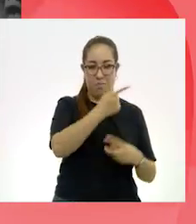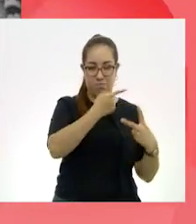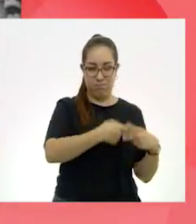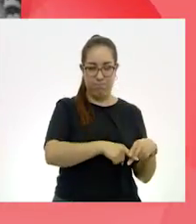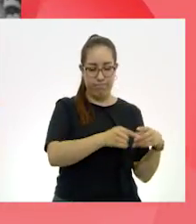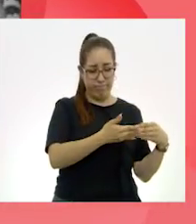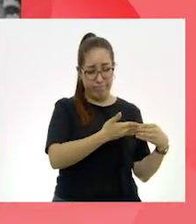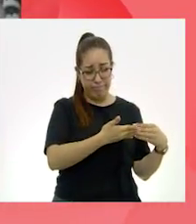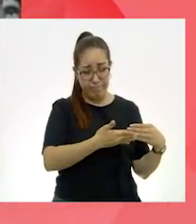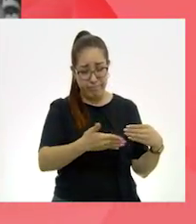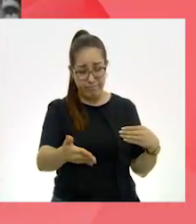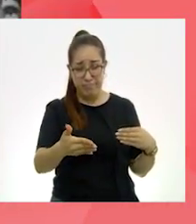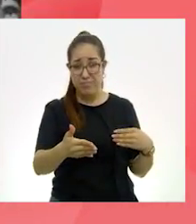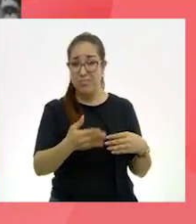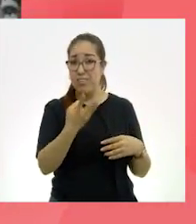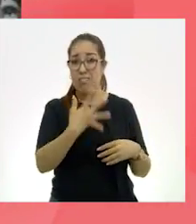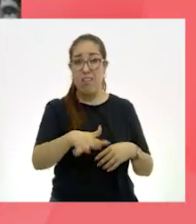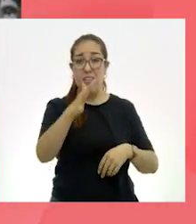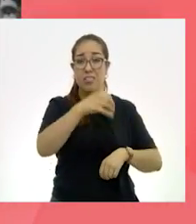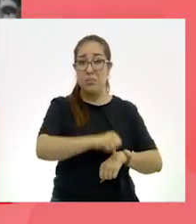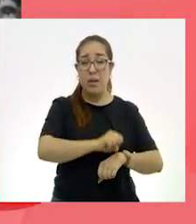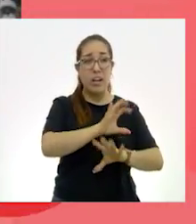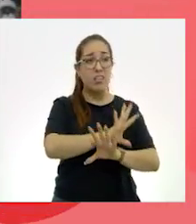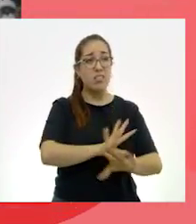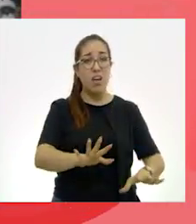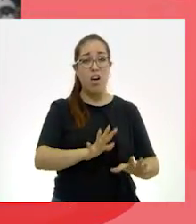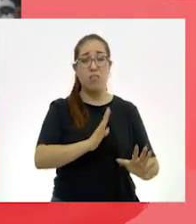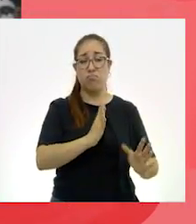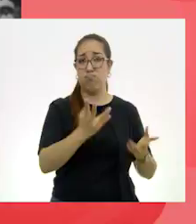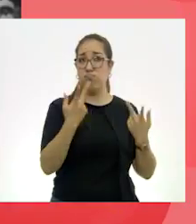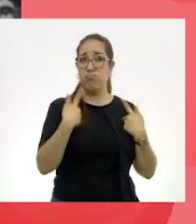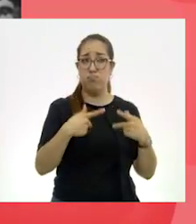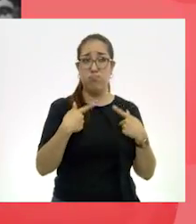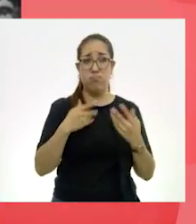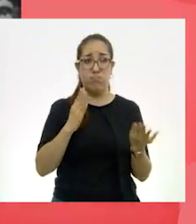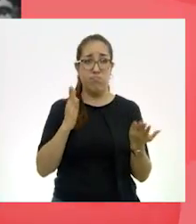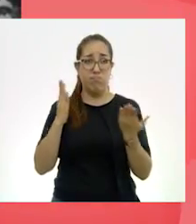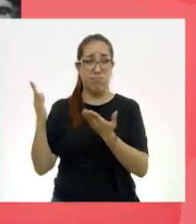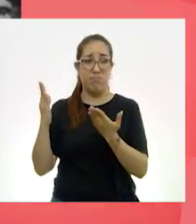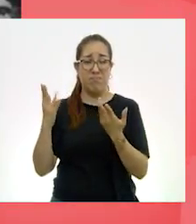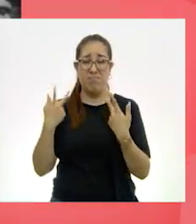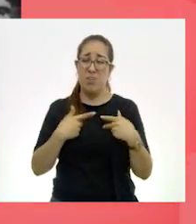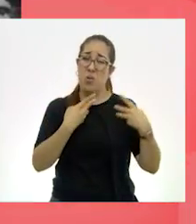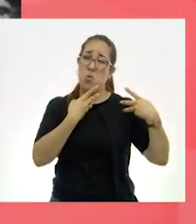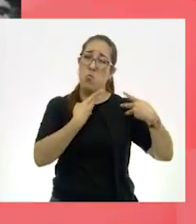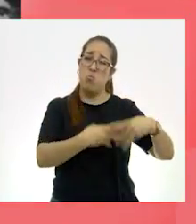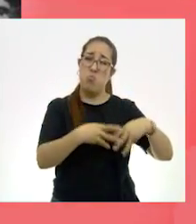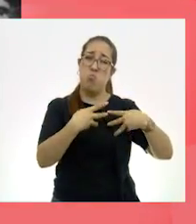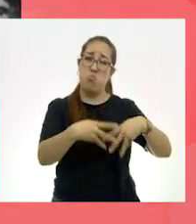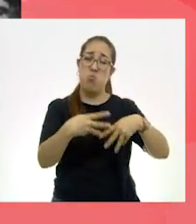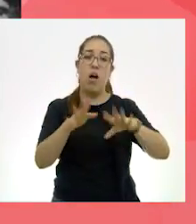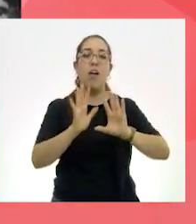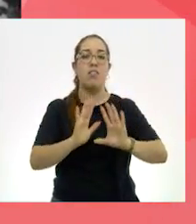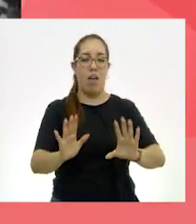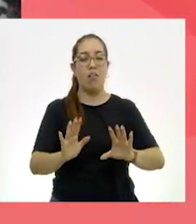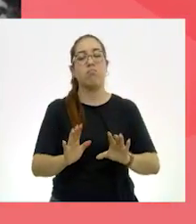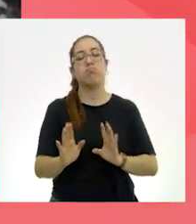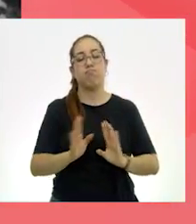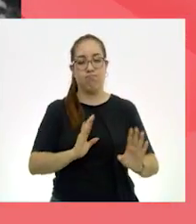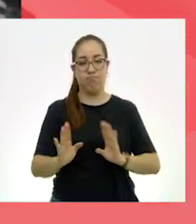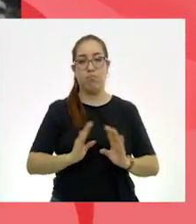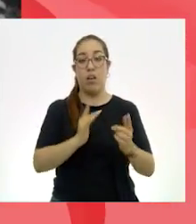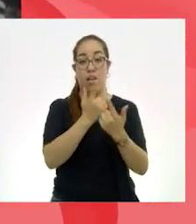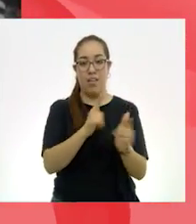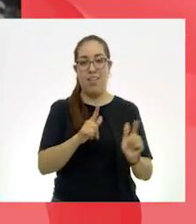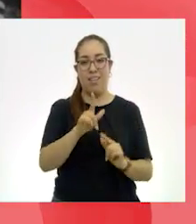ya se había formado el Ejército Libertador, es decir, la bola ya se había transformado en Ejército Libertador. Ese Ejército